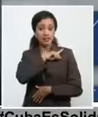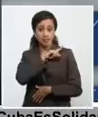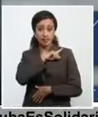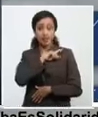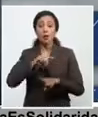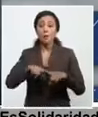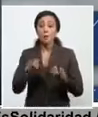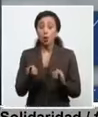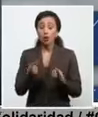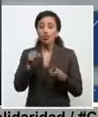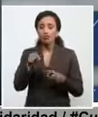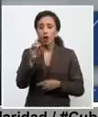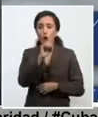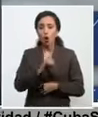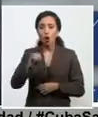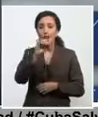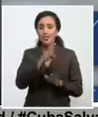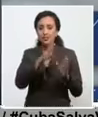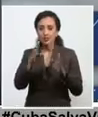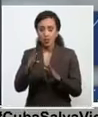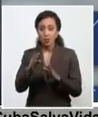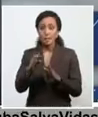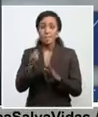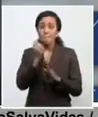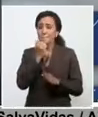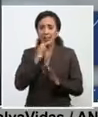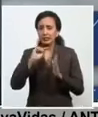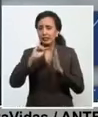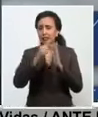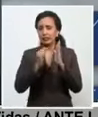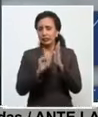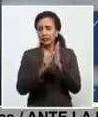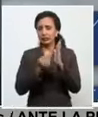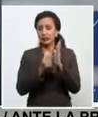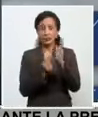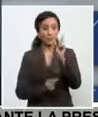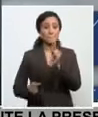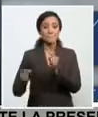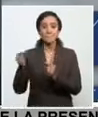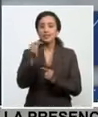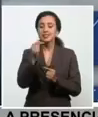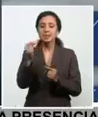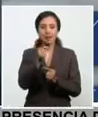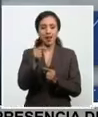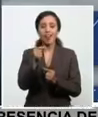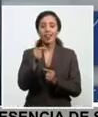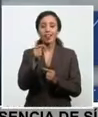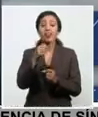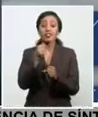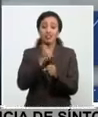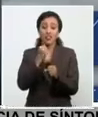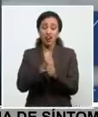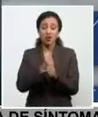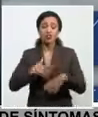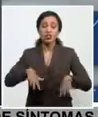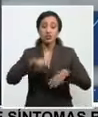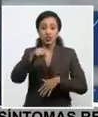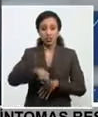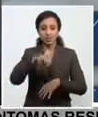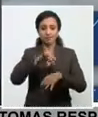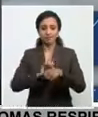es la organización en los más diversos aspectos un principio vital en el actual escenario que vive el país de enfrentamiento a la